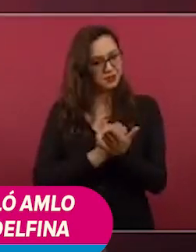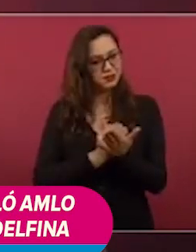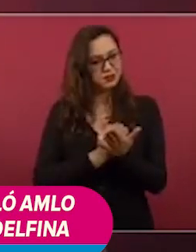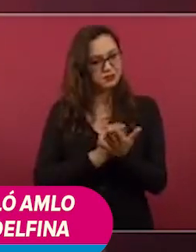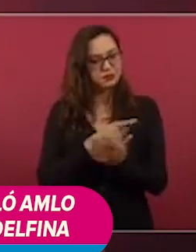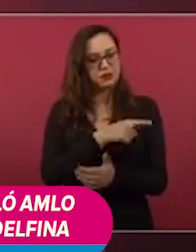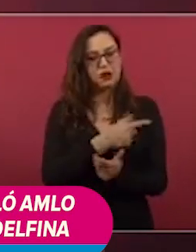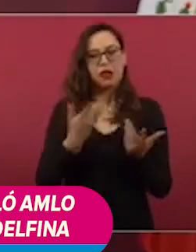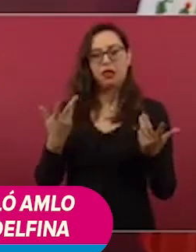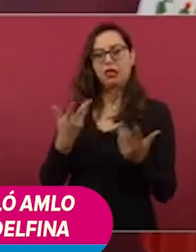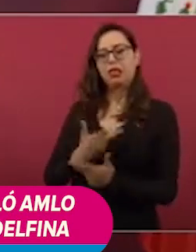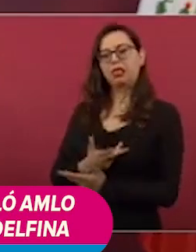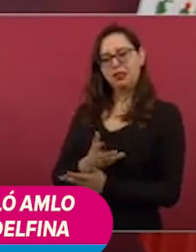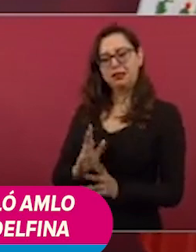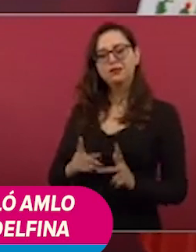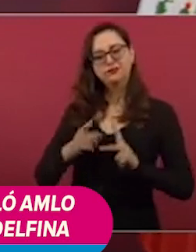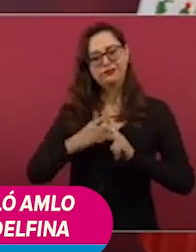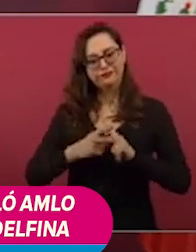construir